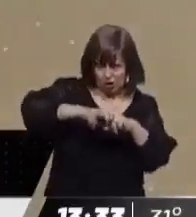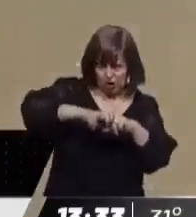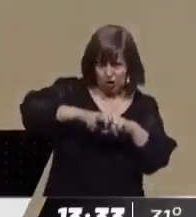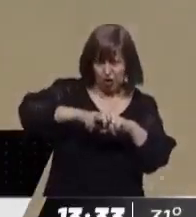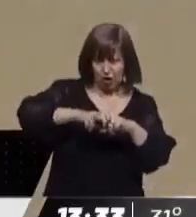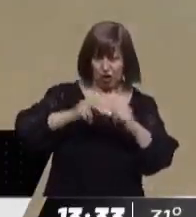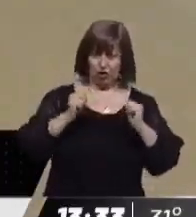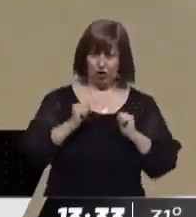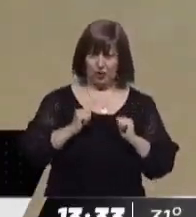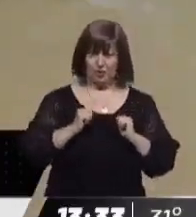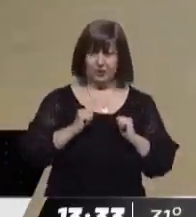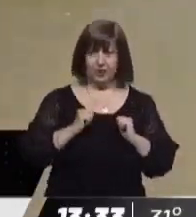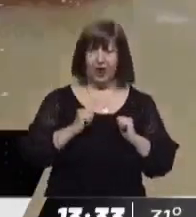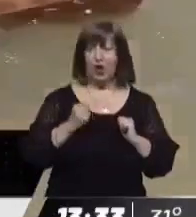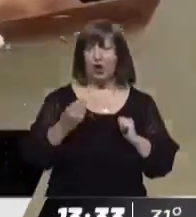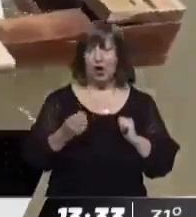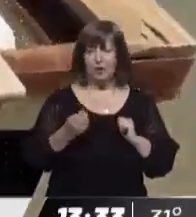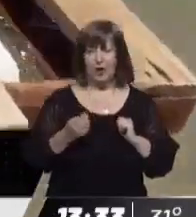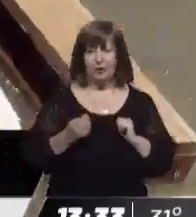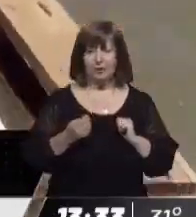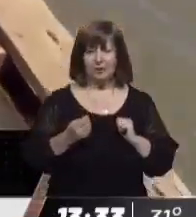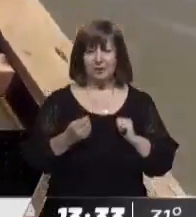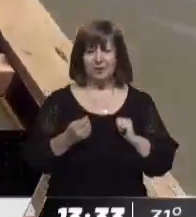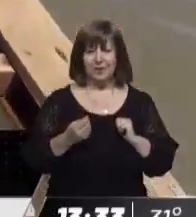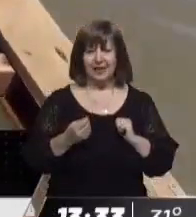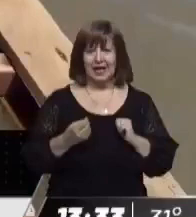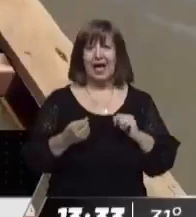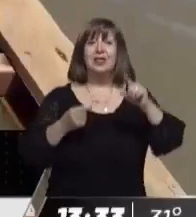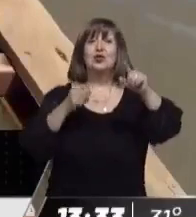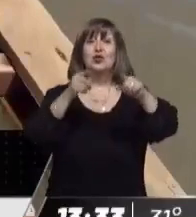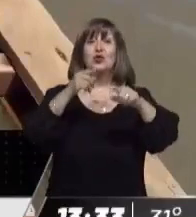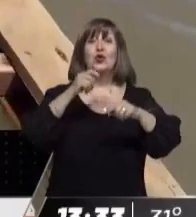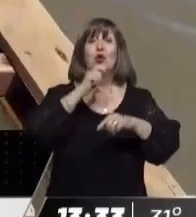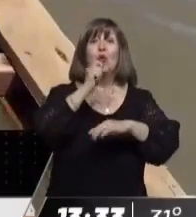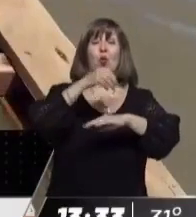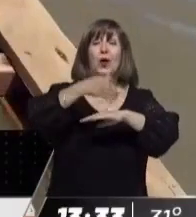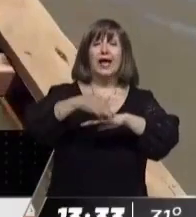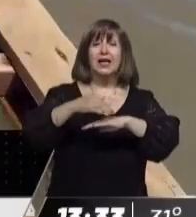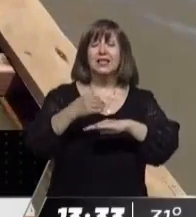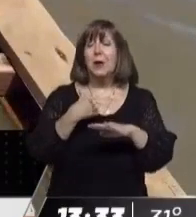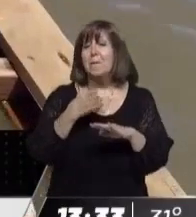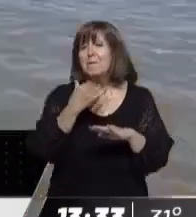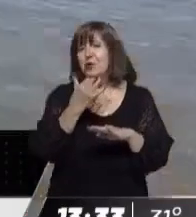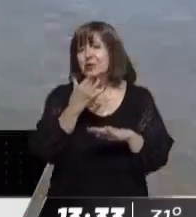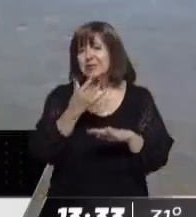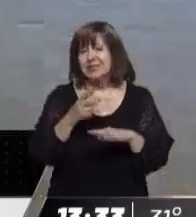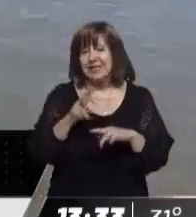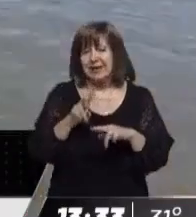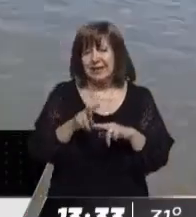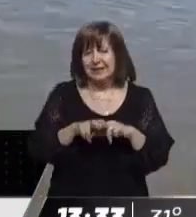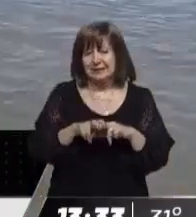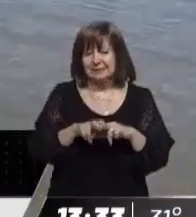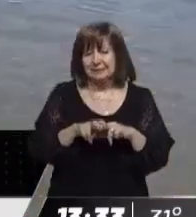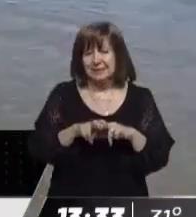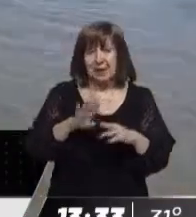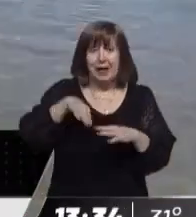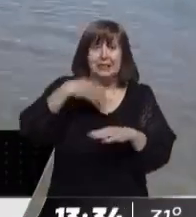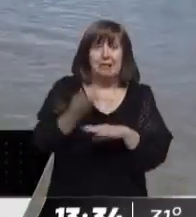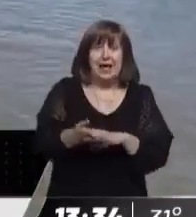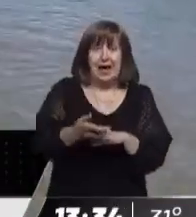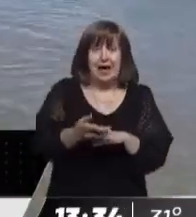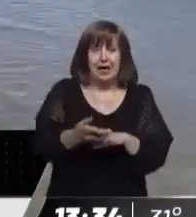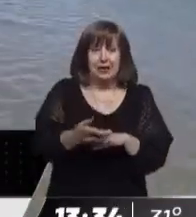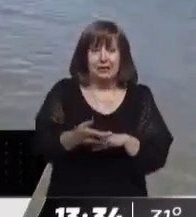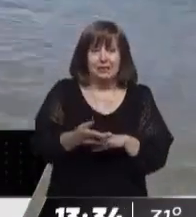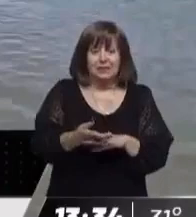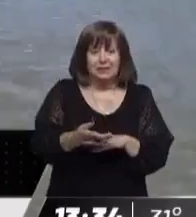¿Por acaso? ¿Qué tenés? Yo, y mira, tengo un plato tecnológico en el bolsillo. Eso es lo que me da un poco miedo.